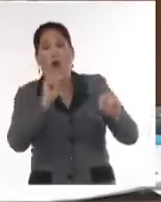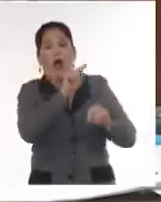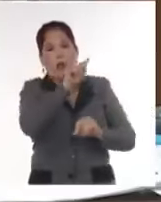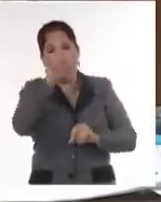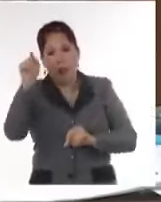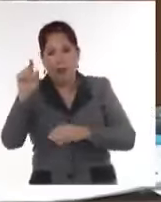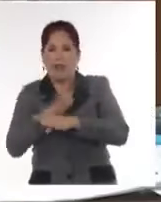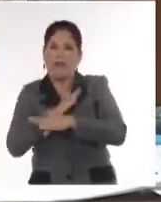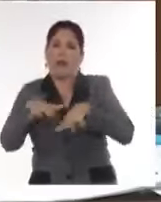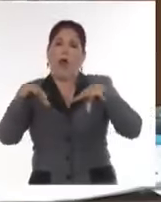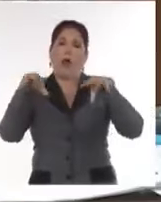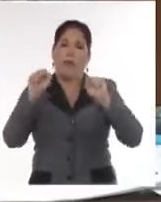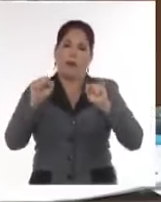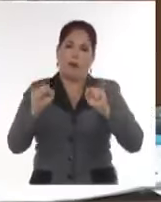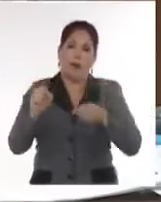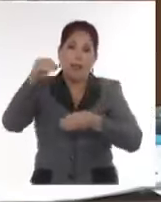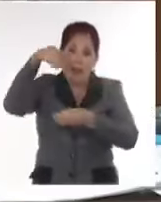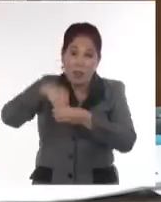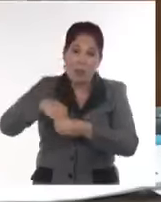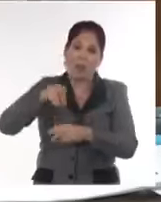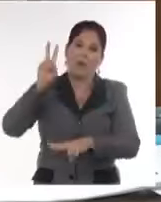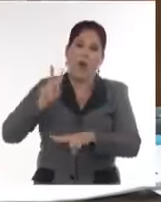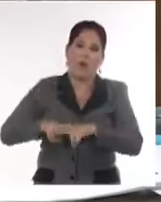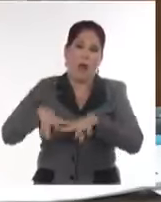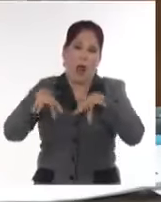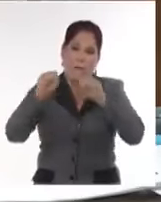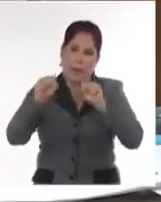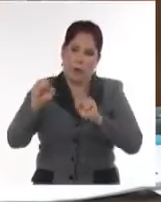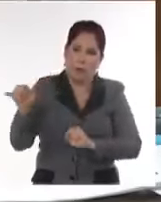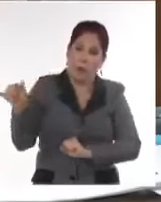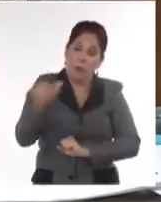completamente, incluyendo La Habana, con